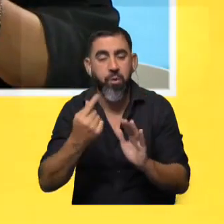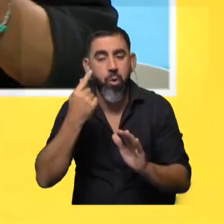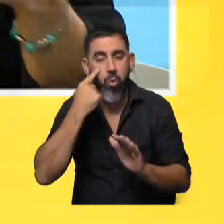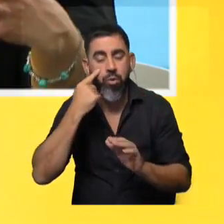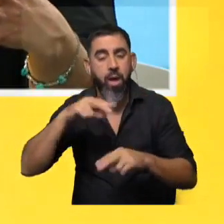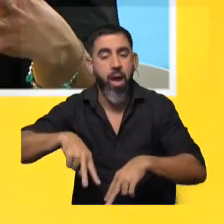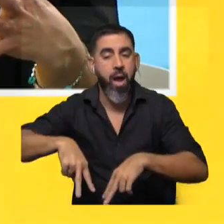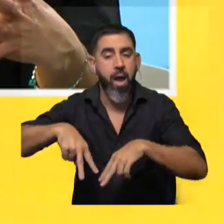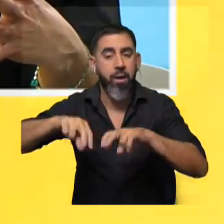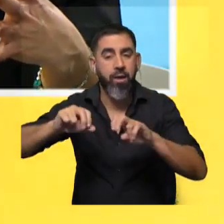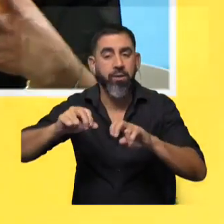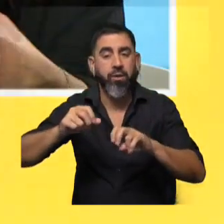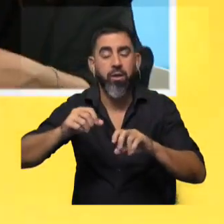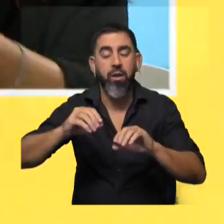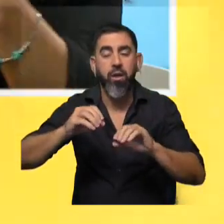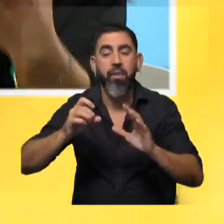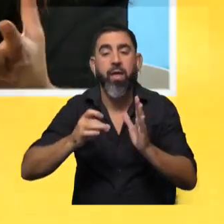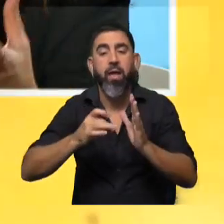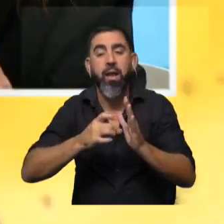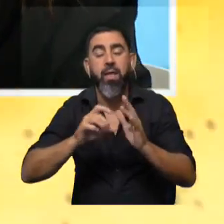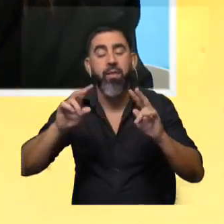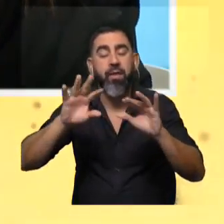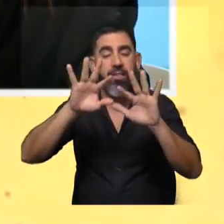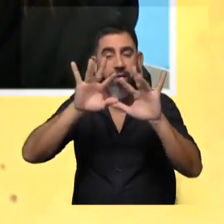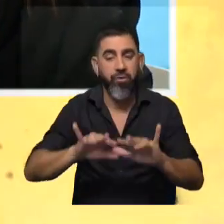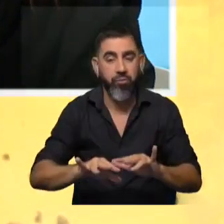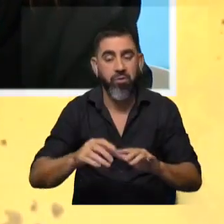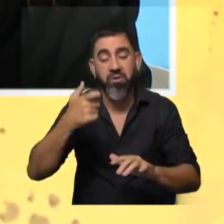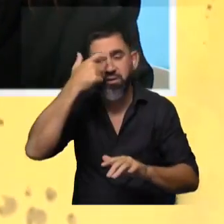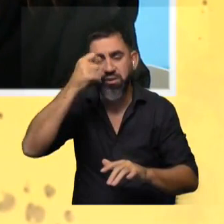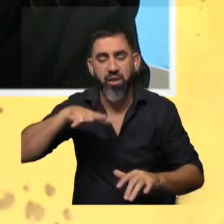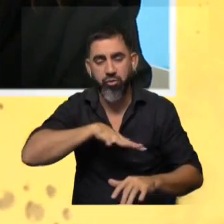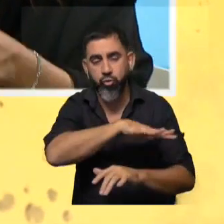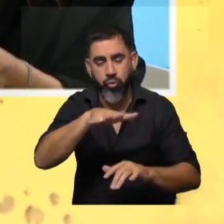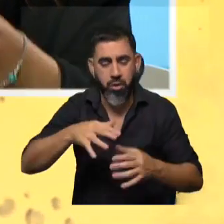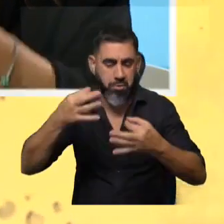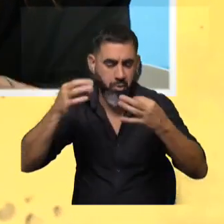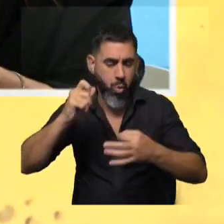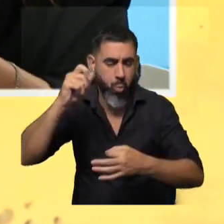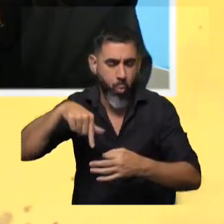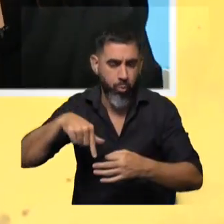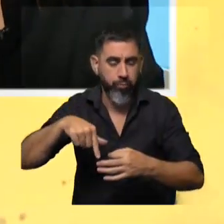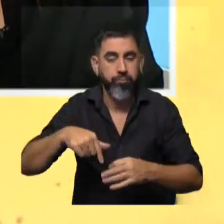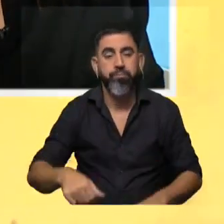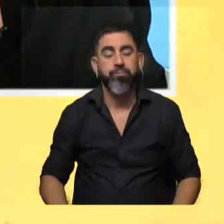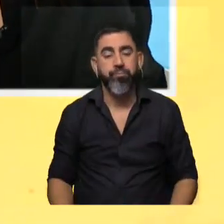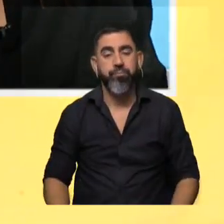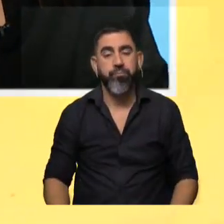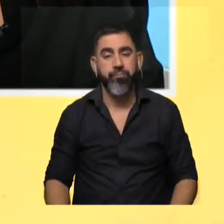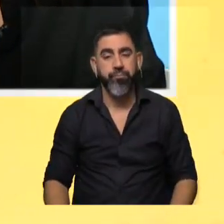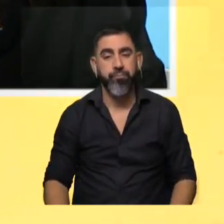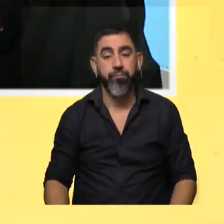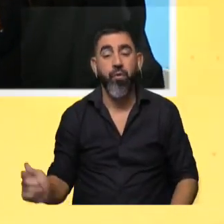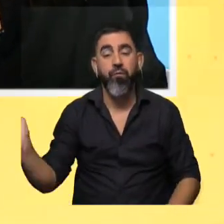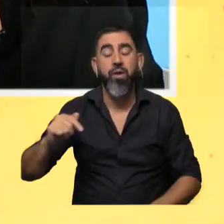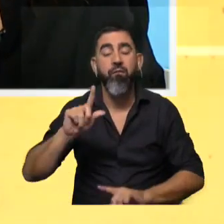análisis cualitativo de textos, ¿tá? Que es muy común en las ciencias sociales. De hecho, este desarrollo fundamentalmente viene de la gente de la UMAD, de la